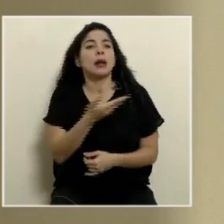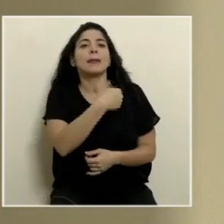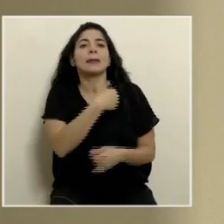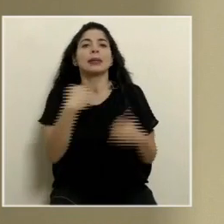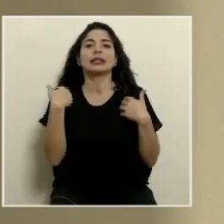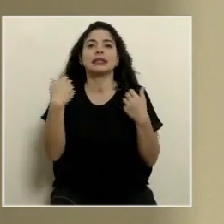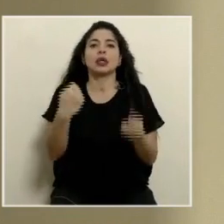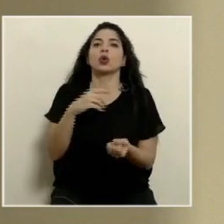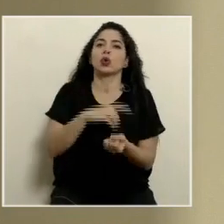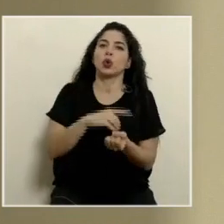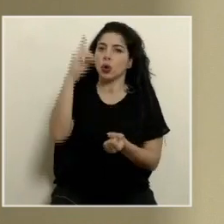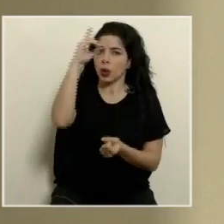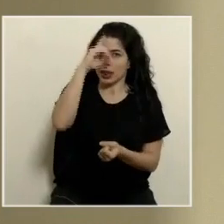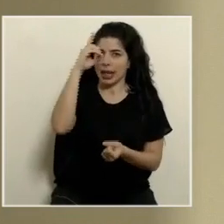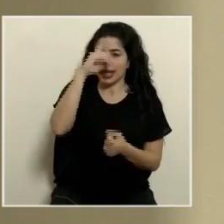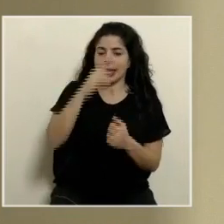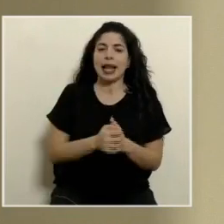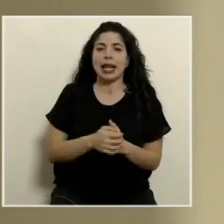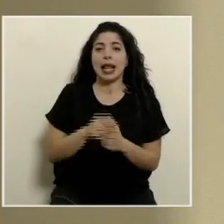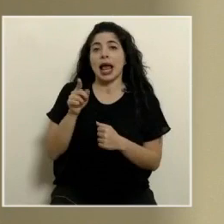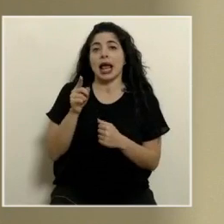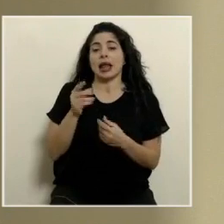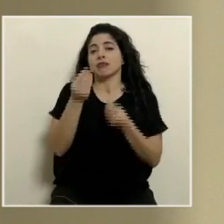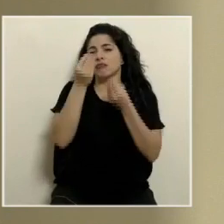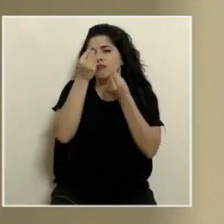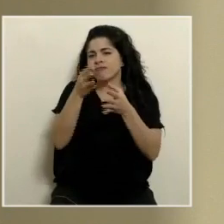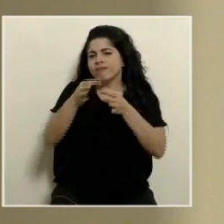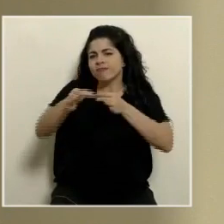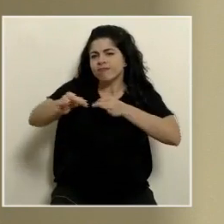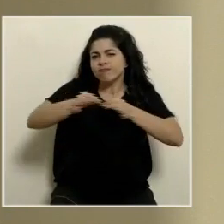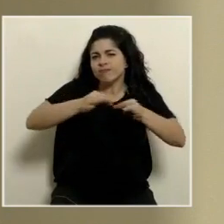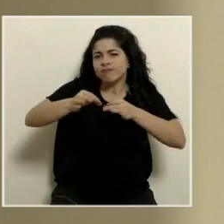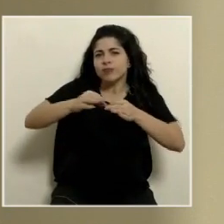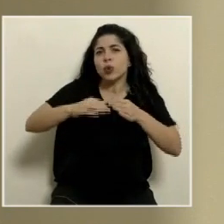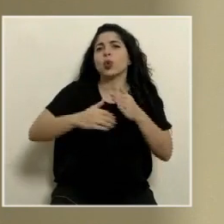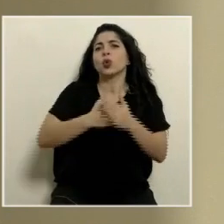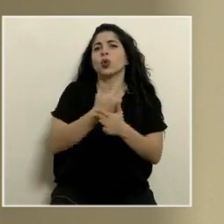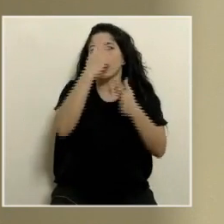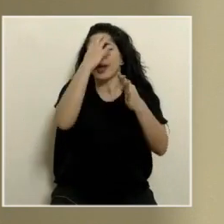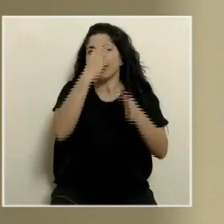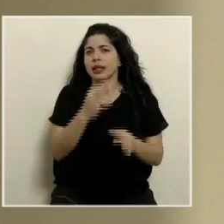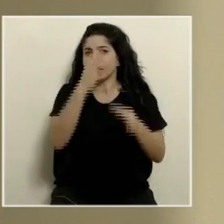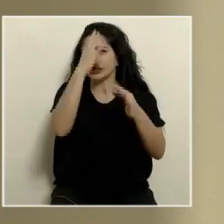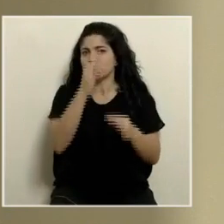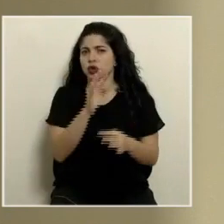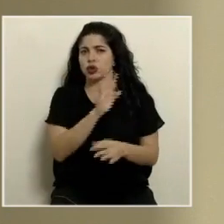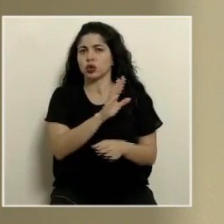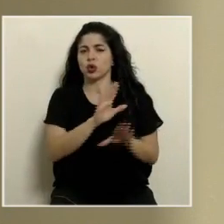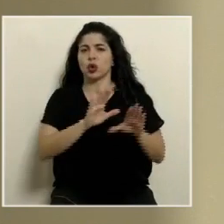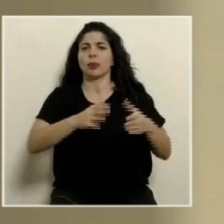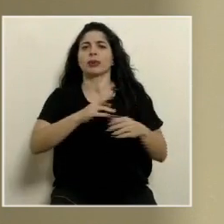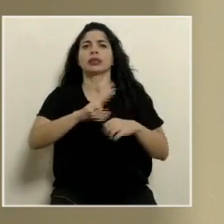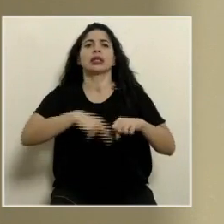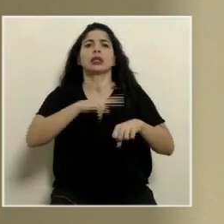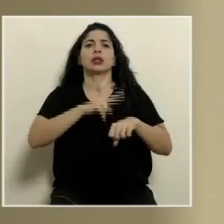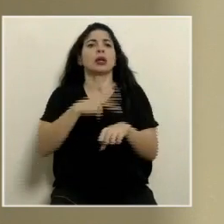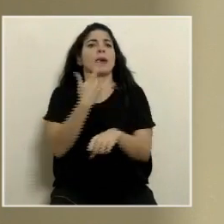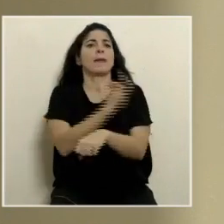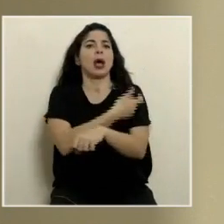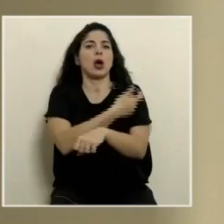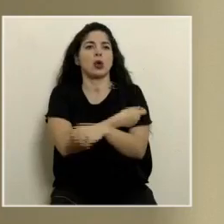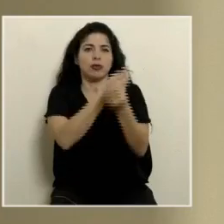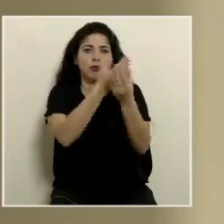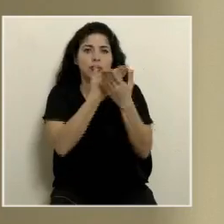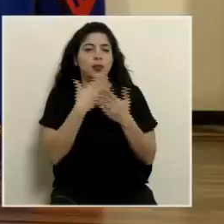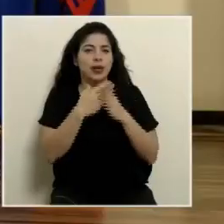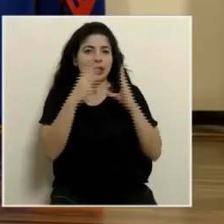ministro de Salud, el doctor Daniel Salas, quien nos dará el detalle de las nuevas decisiones tomadas por la Comisión Nacional de Vacunación. Muy